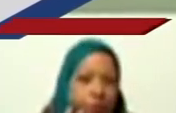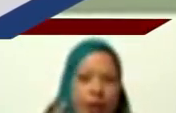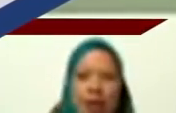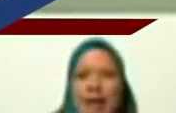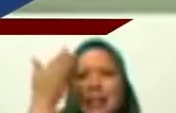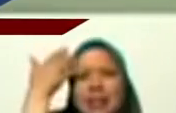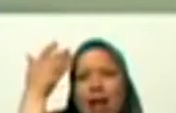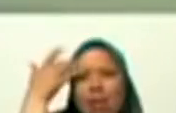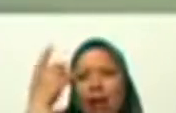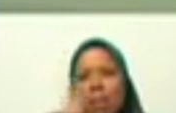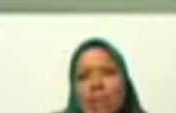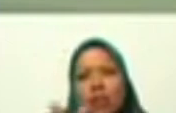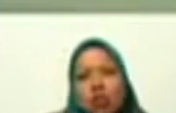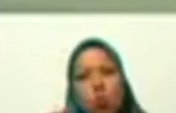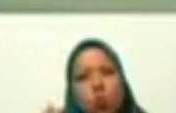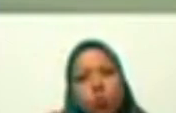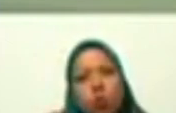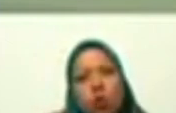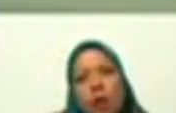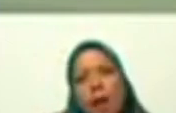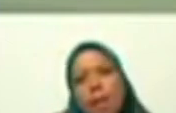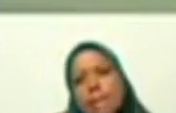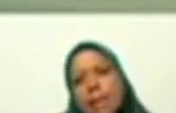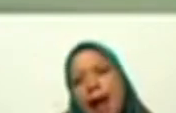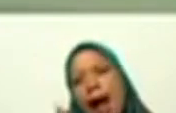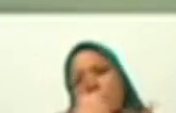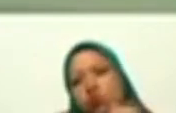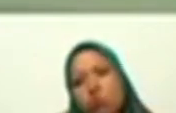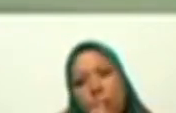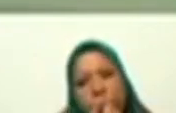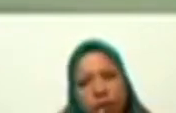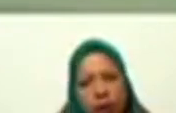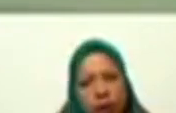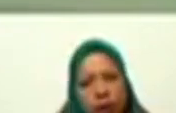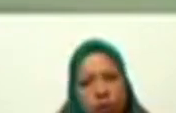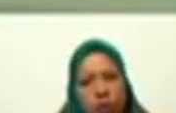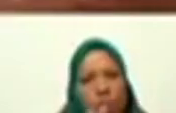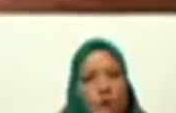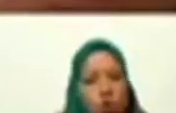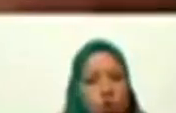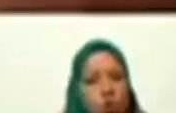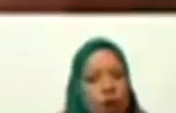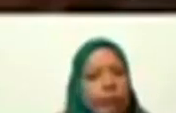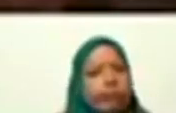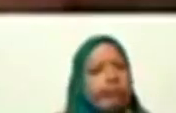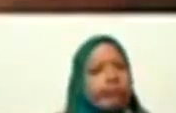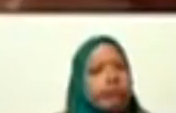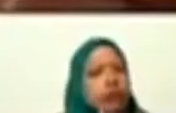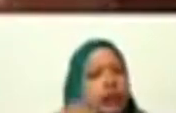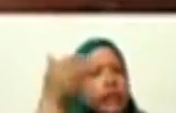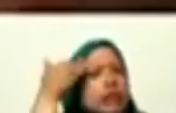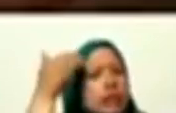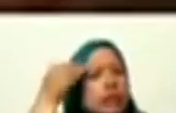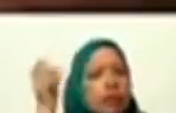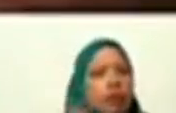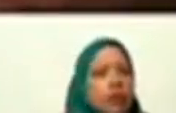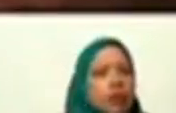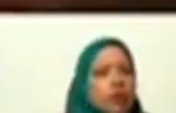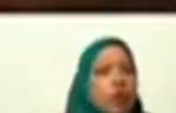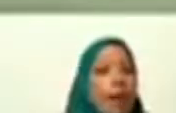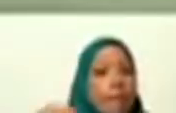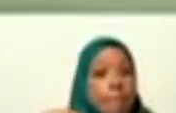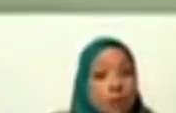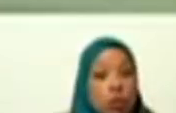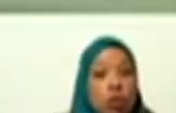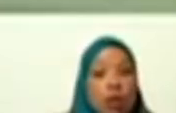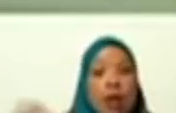a cuántos debemos financiar, cuántas hectáreas tenemos que acompañar técnicamente, cuántos debemos formar. En Miranda vamos a crear